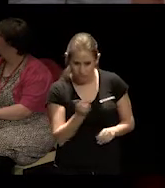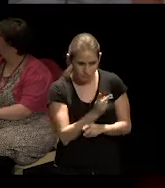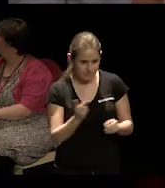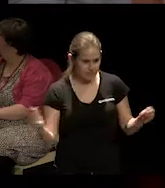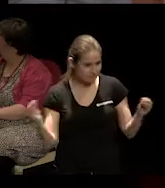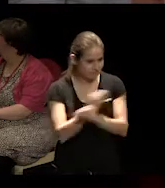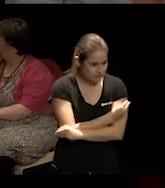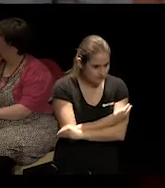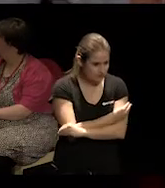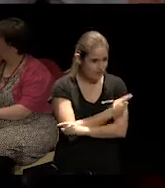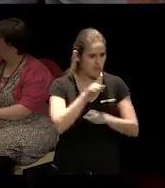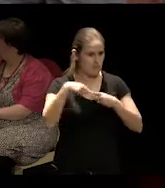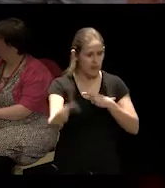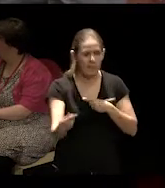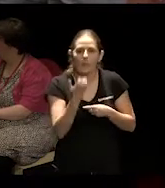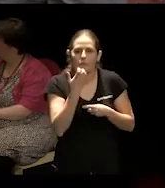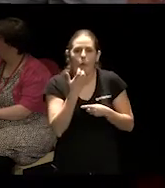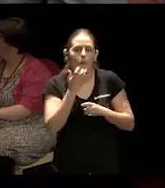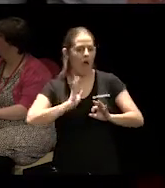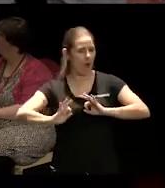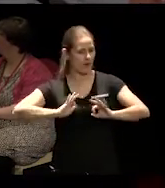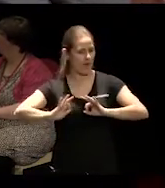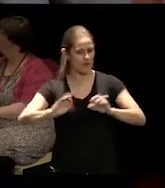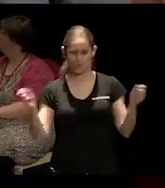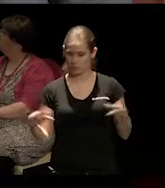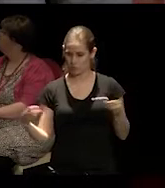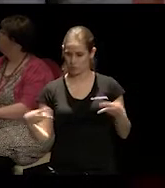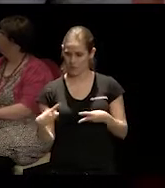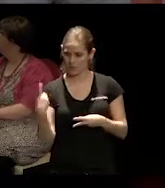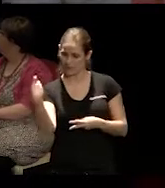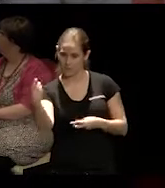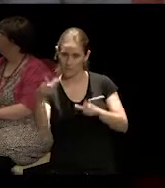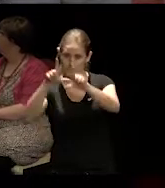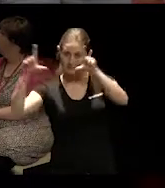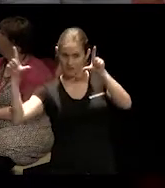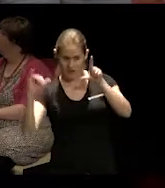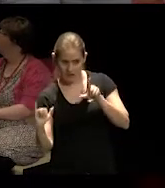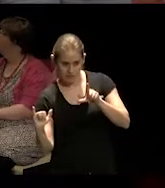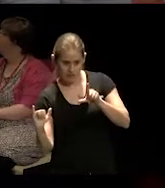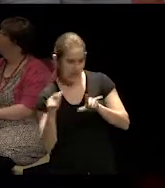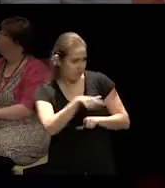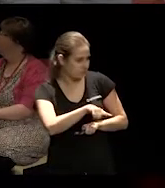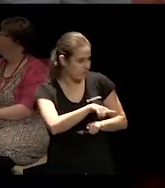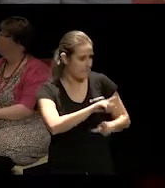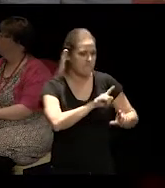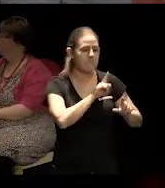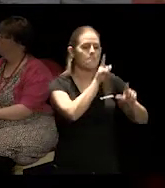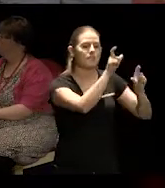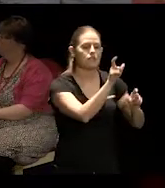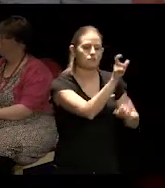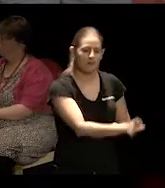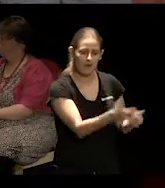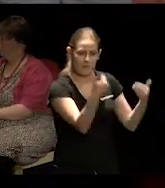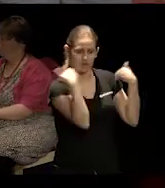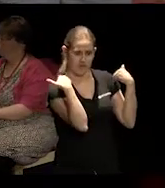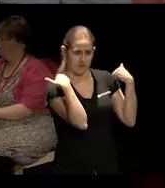llegamos a subtitular una obra, necesitamos poner una pantalla y el escenógrafo se lleva las manos a la cabeza de qué hacemos poniéndole